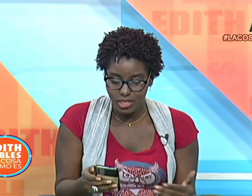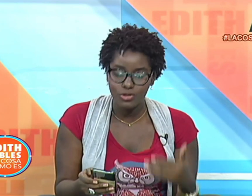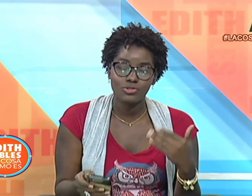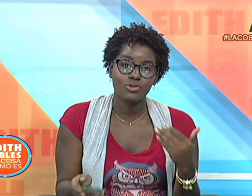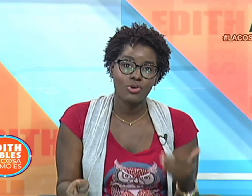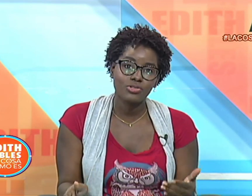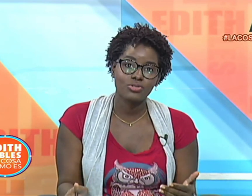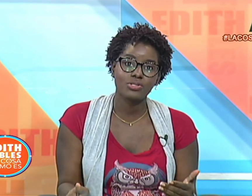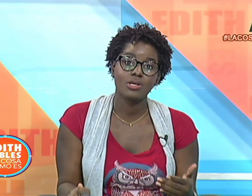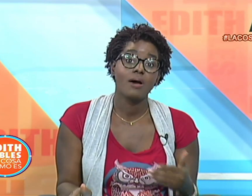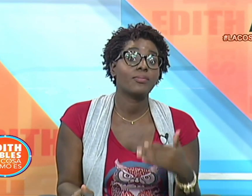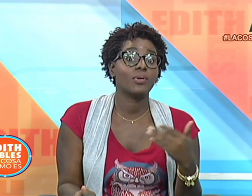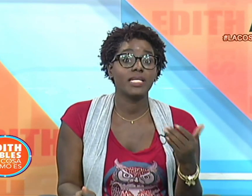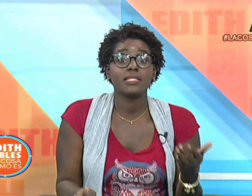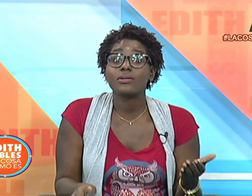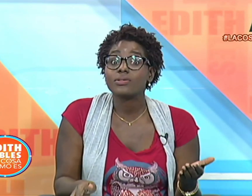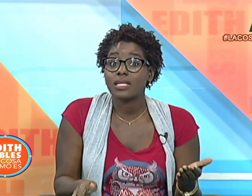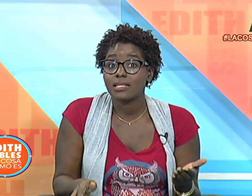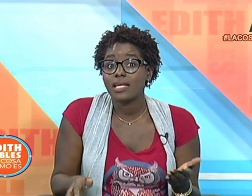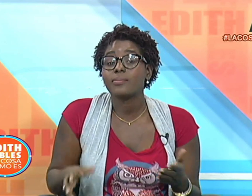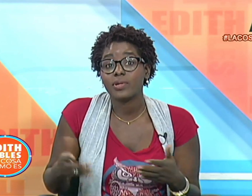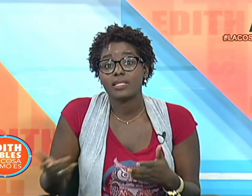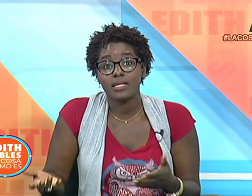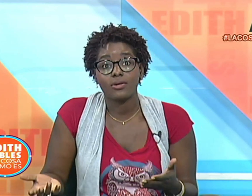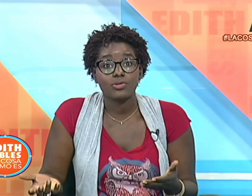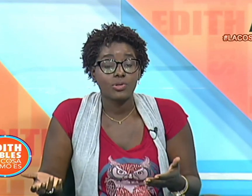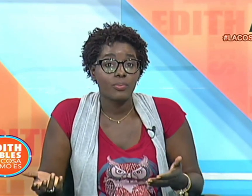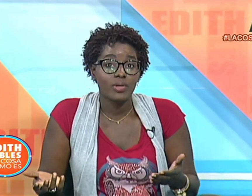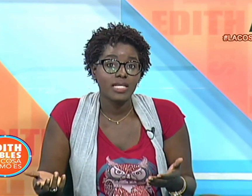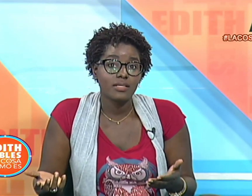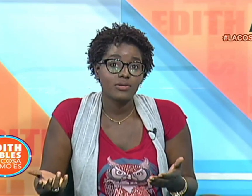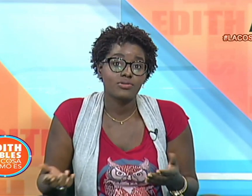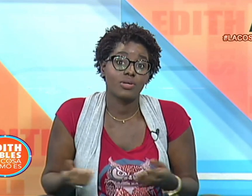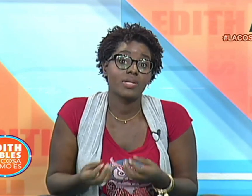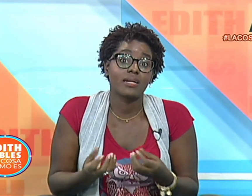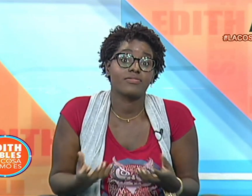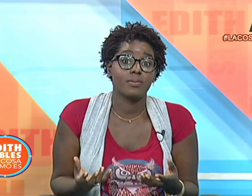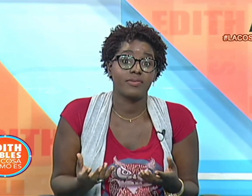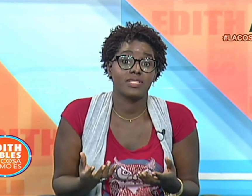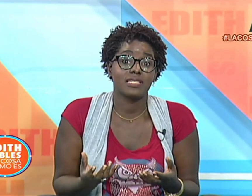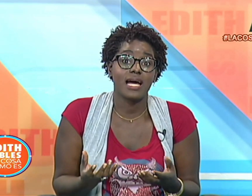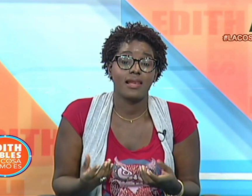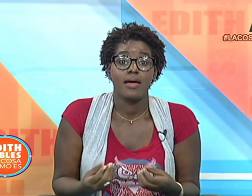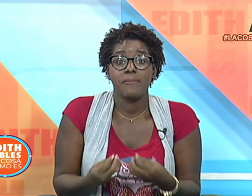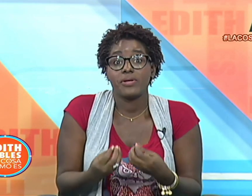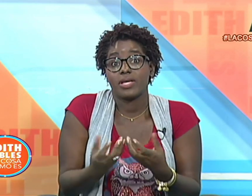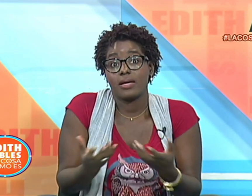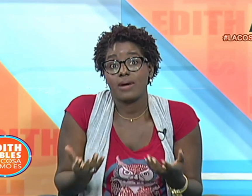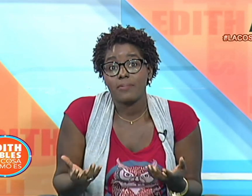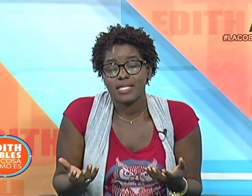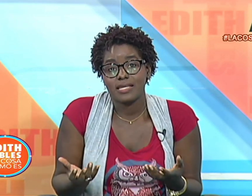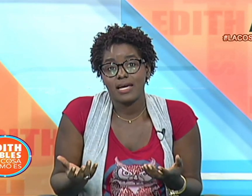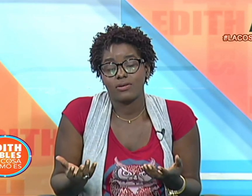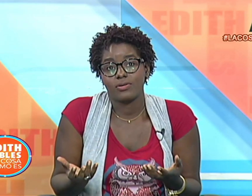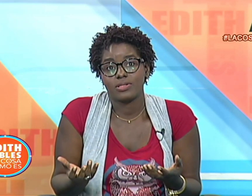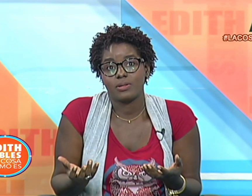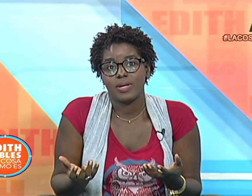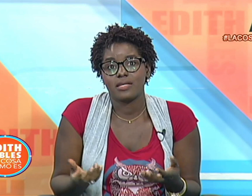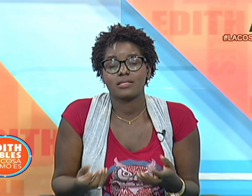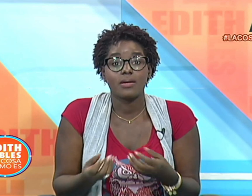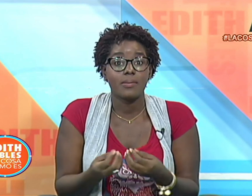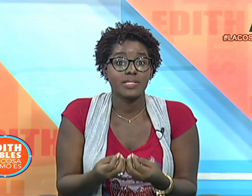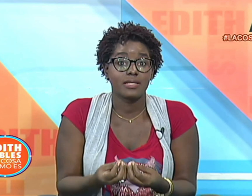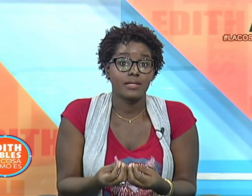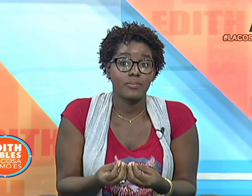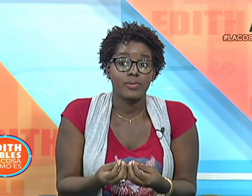asumir los costos políticos que tiene porque tiene costos políticos de una reforma fiscal pero qué va a pasar con nuestro